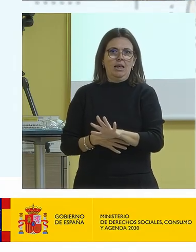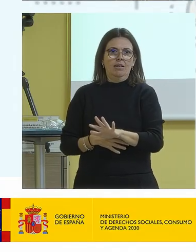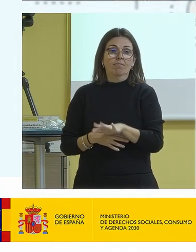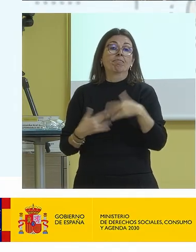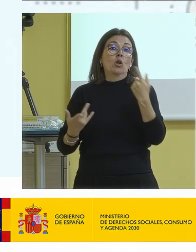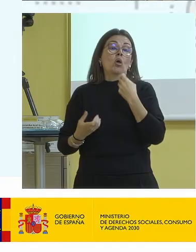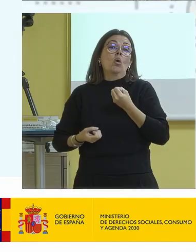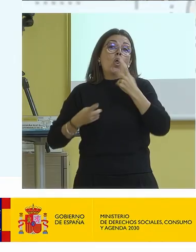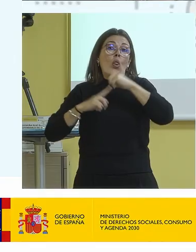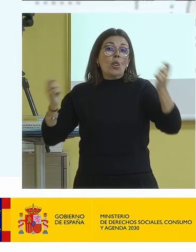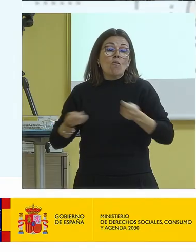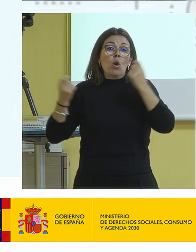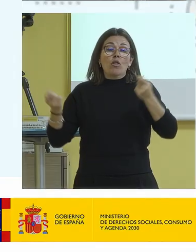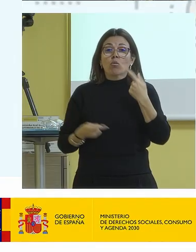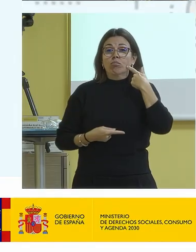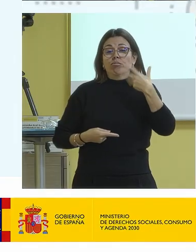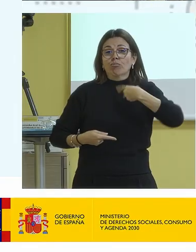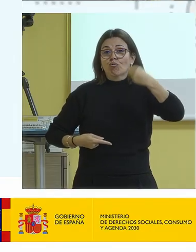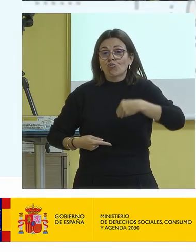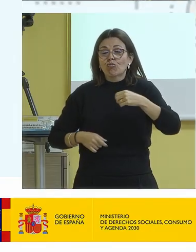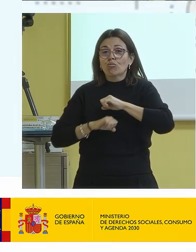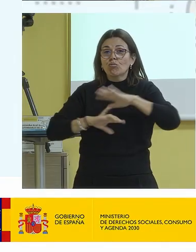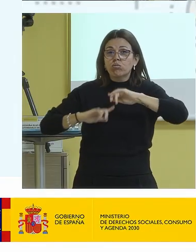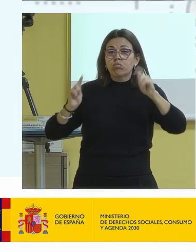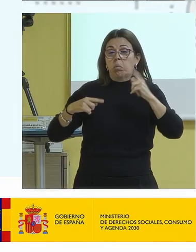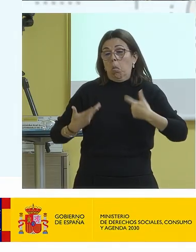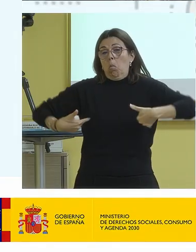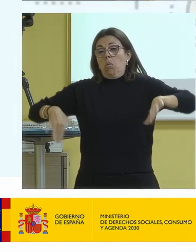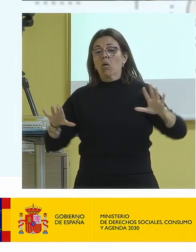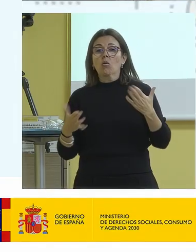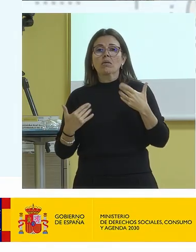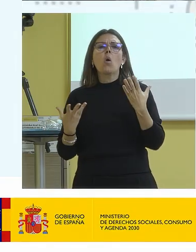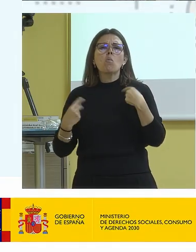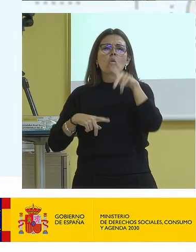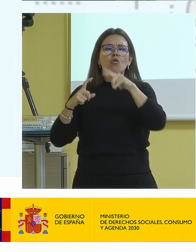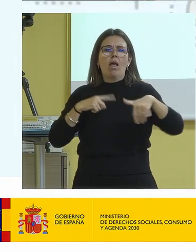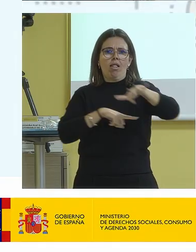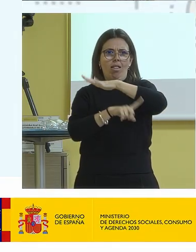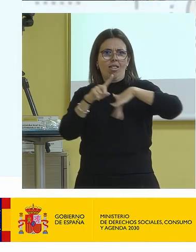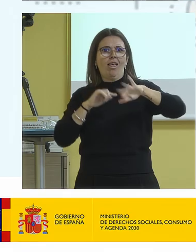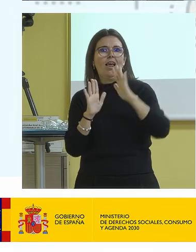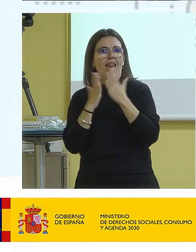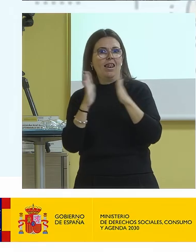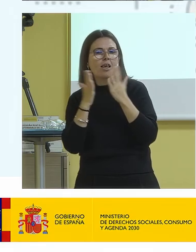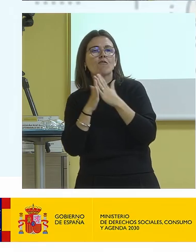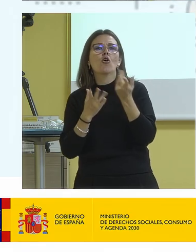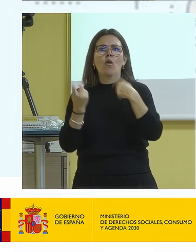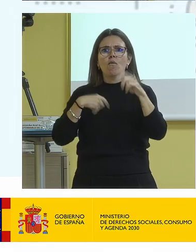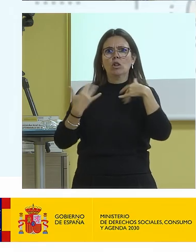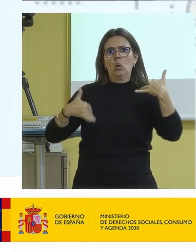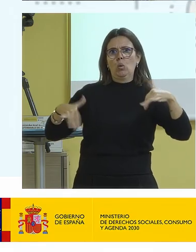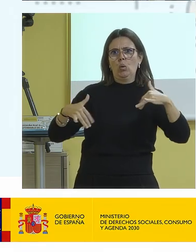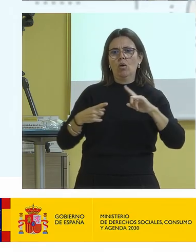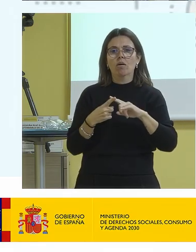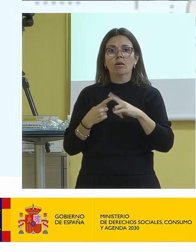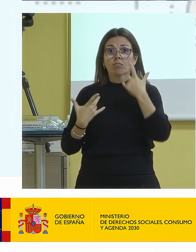un divulgador con buena reputación puede difundir un neuromito y quedarse tan pancho. Y es que muchos me temo que tenemos mucha gente alrededor con libros y bestsellers enormes